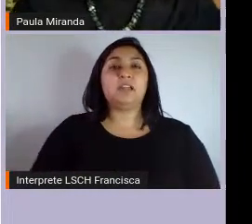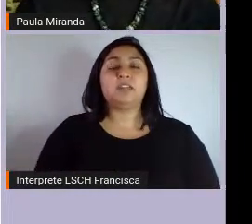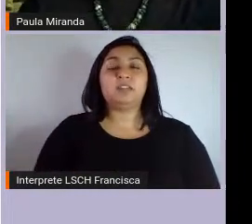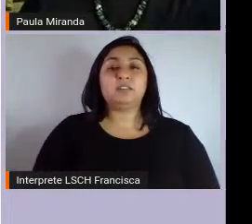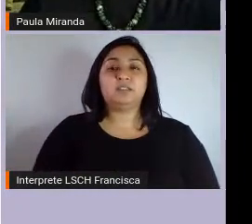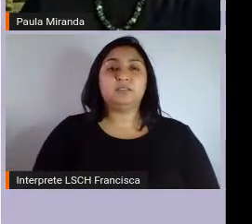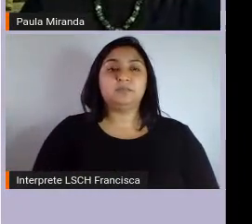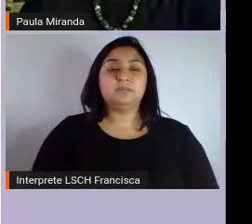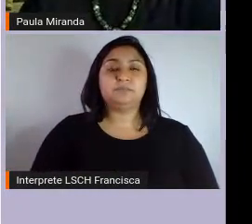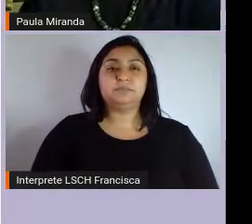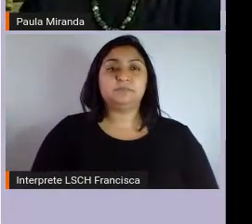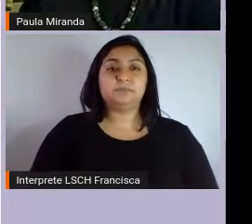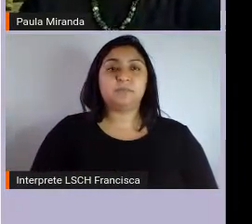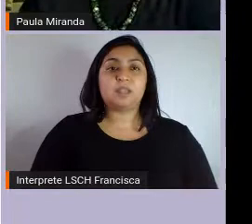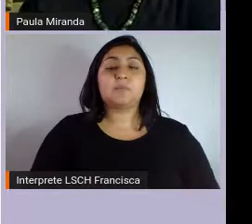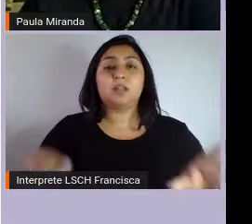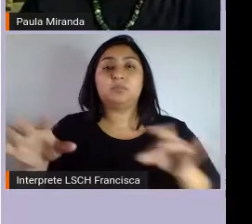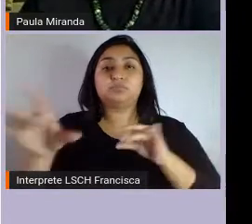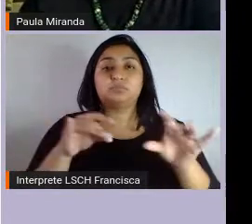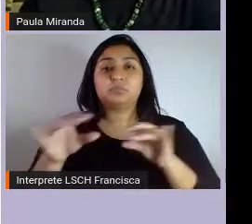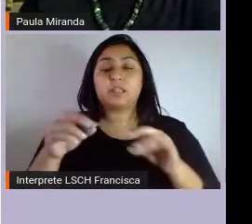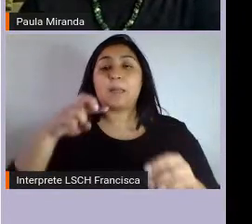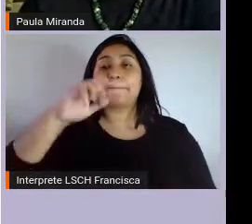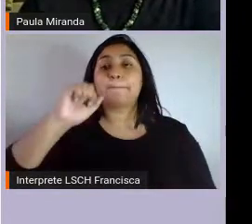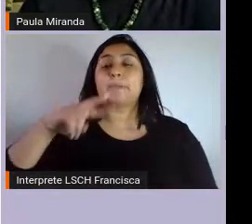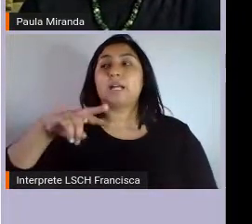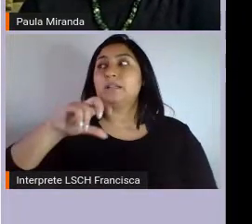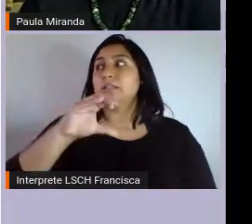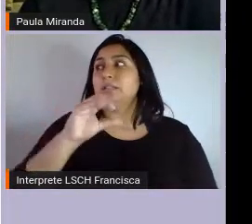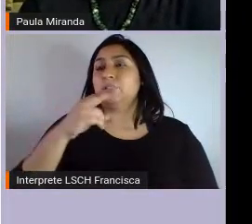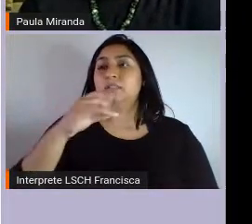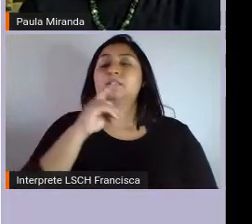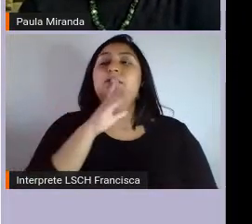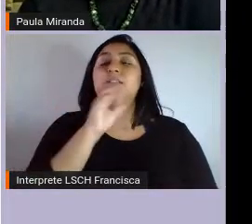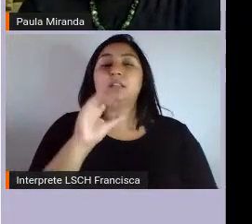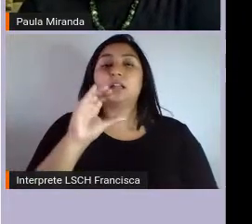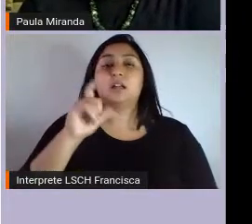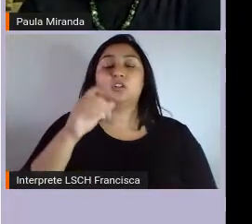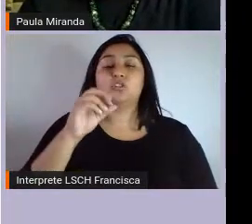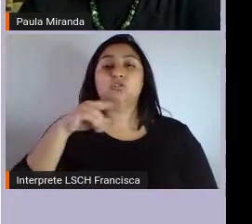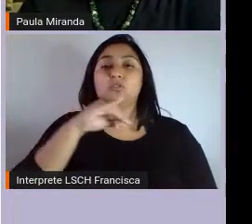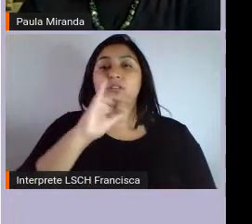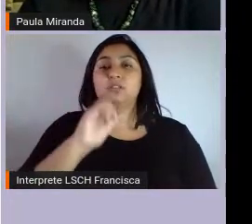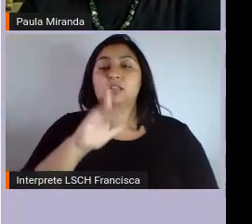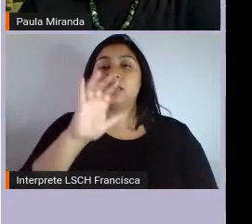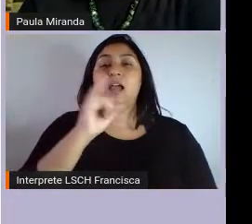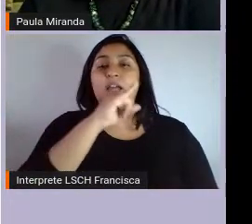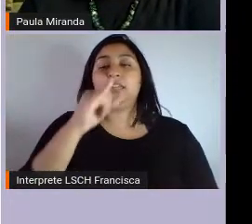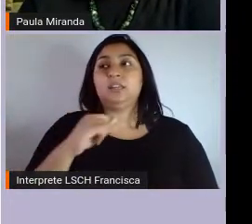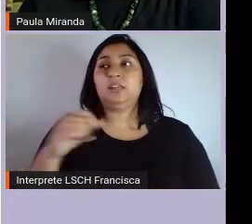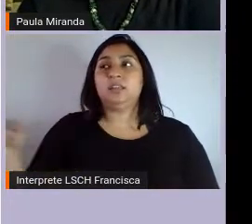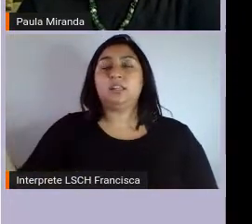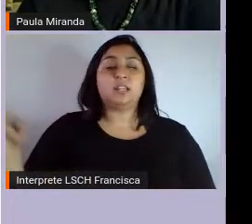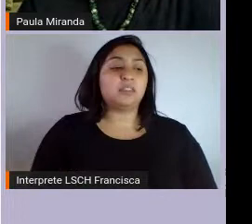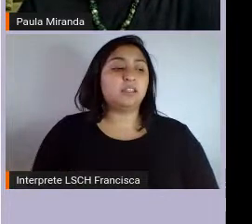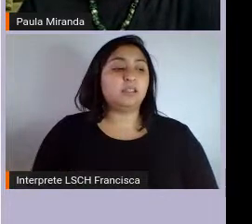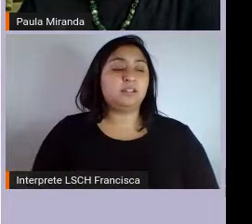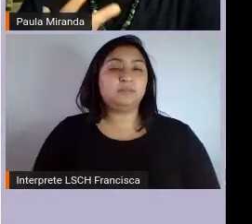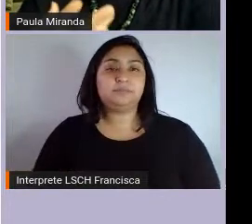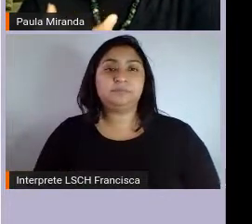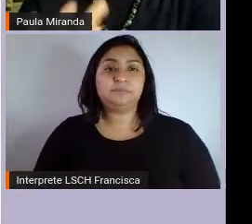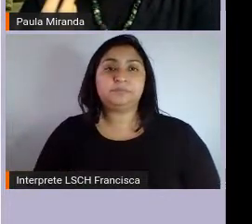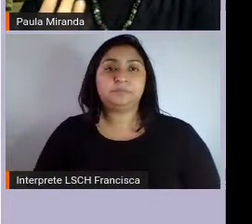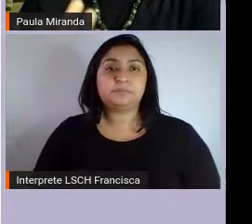está doña Panchita González, de más de 100 años. Tuyi dice mi ciega, dice Violeta en canto folclórico chileno, y ella